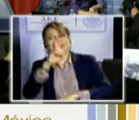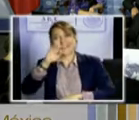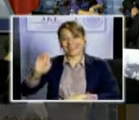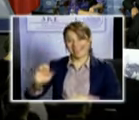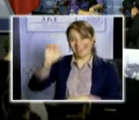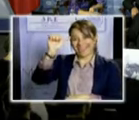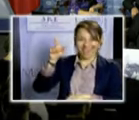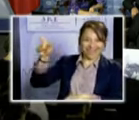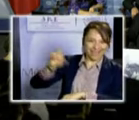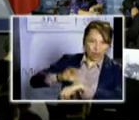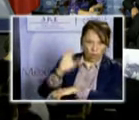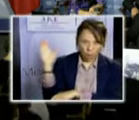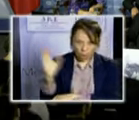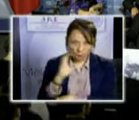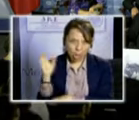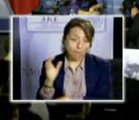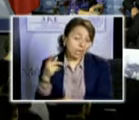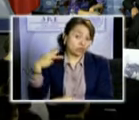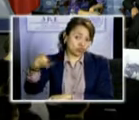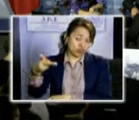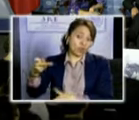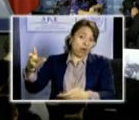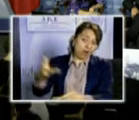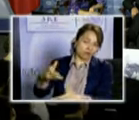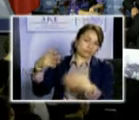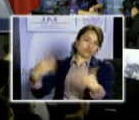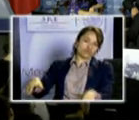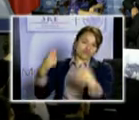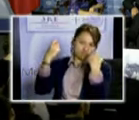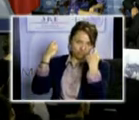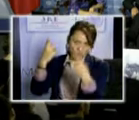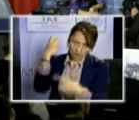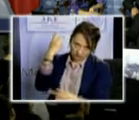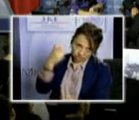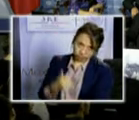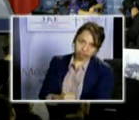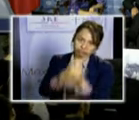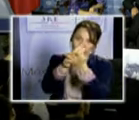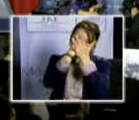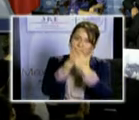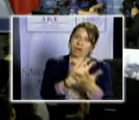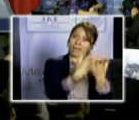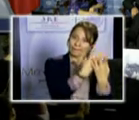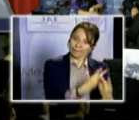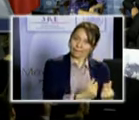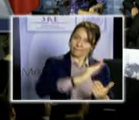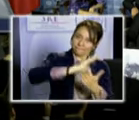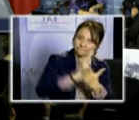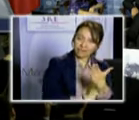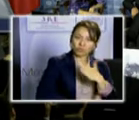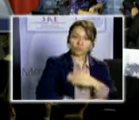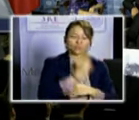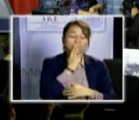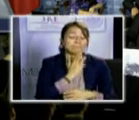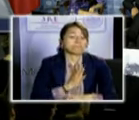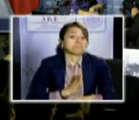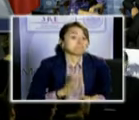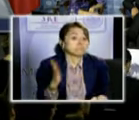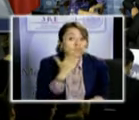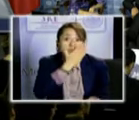el cambio de tráfico, lo que está pasando en la frontera entre Estados Unidos y México. No sabemos a ciencia cierta, pero el hecho es que se redujo